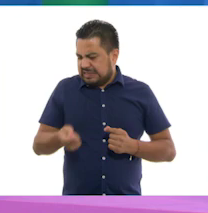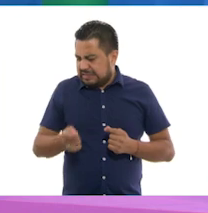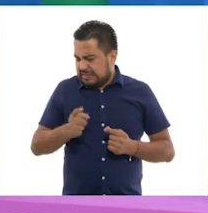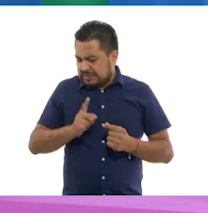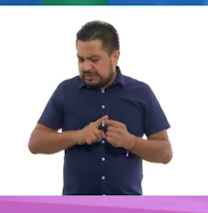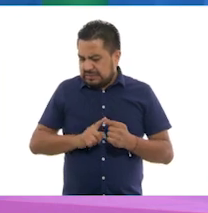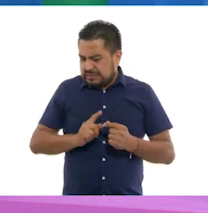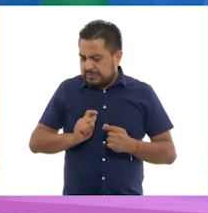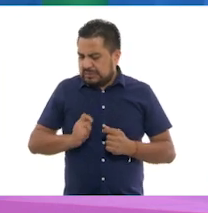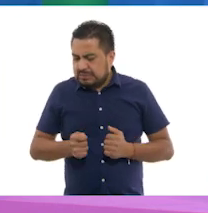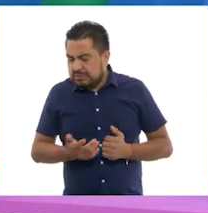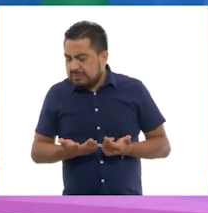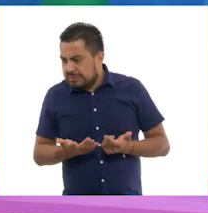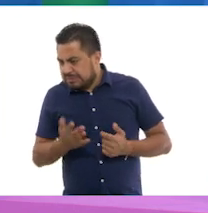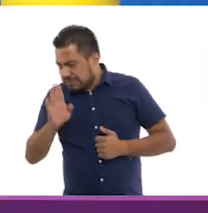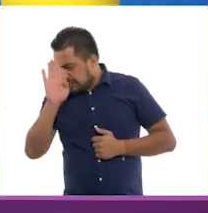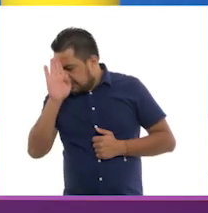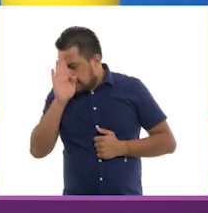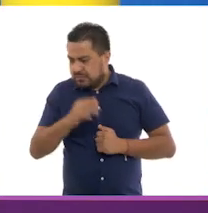¿Quién será?